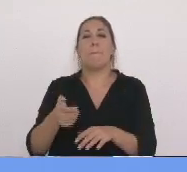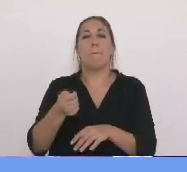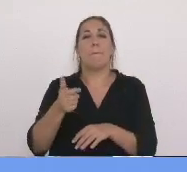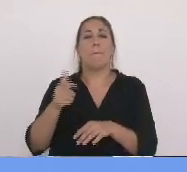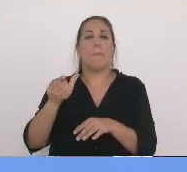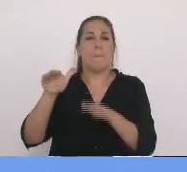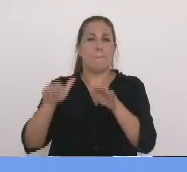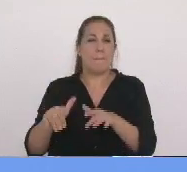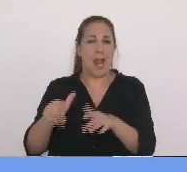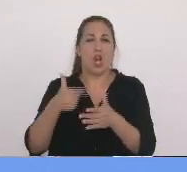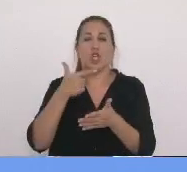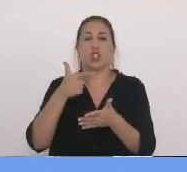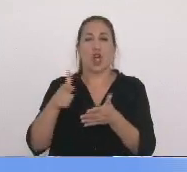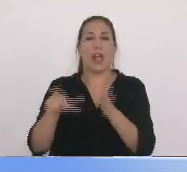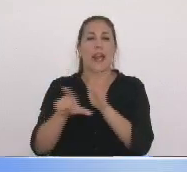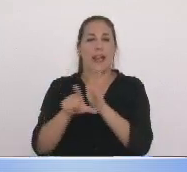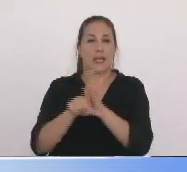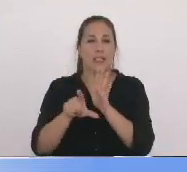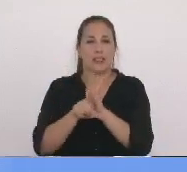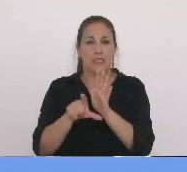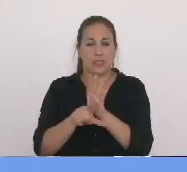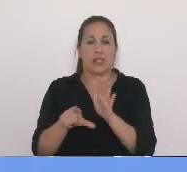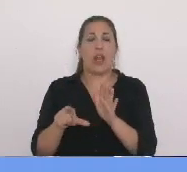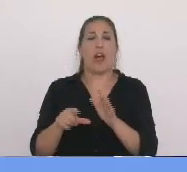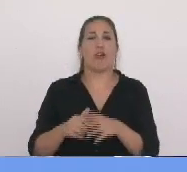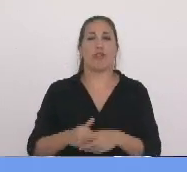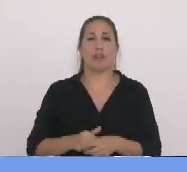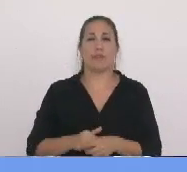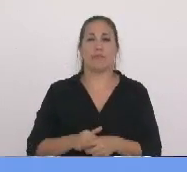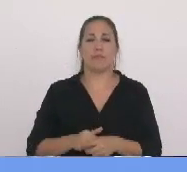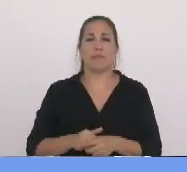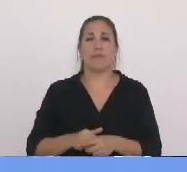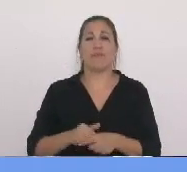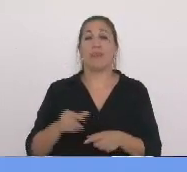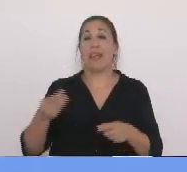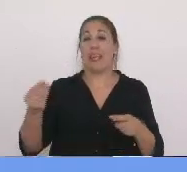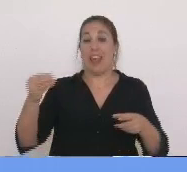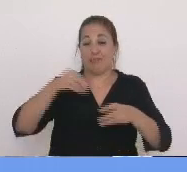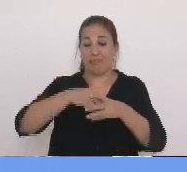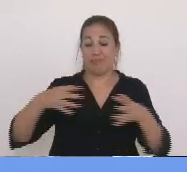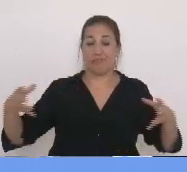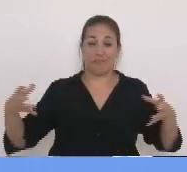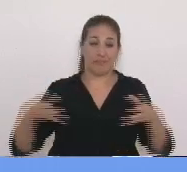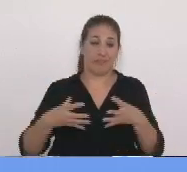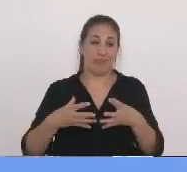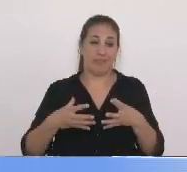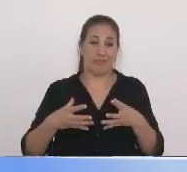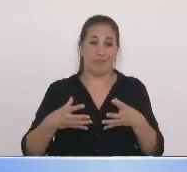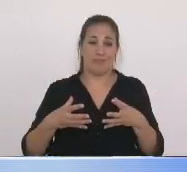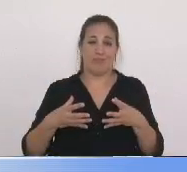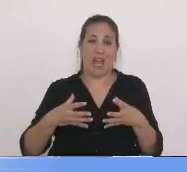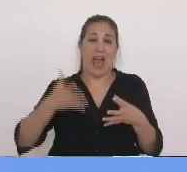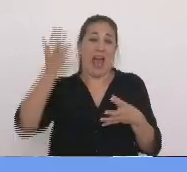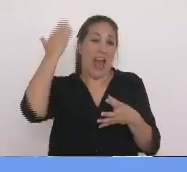suprime la segunda minoría de los legisladores siendo que su integración o lo que se había planteado